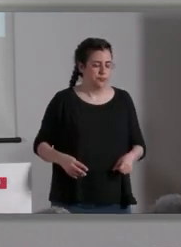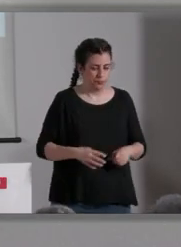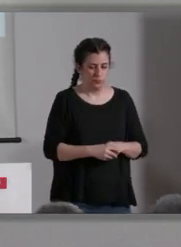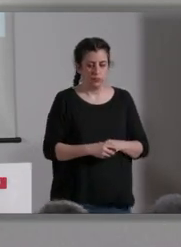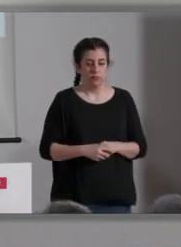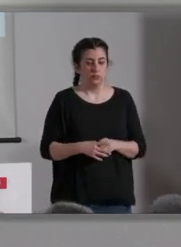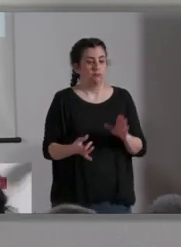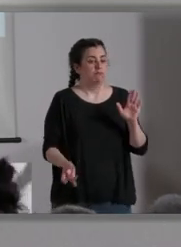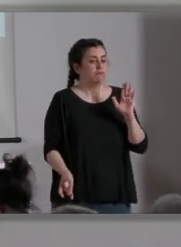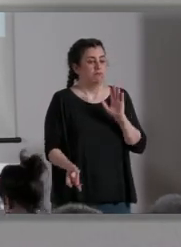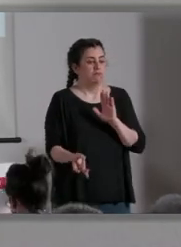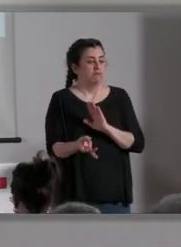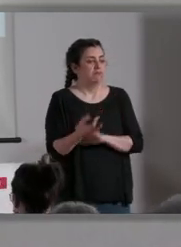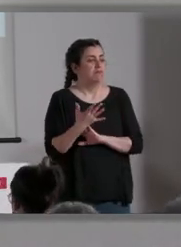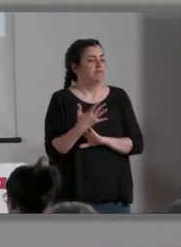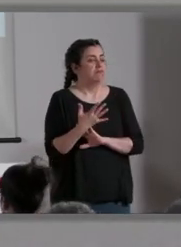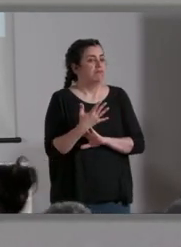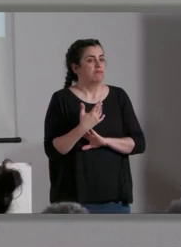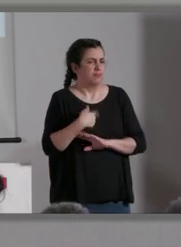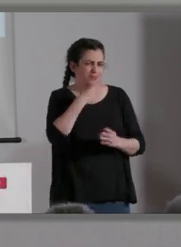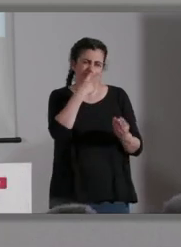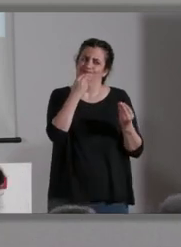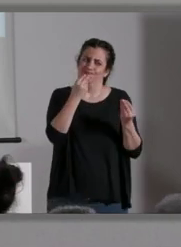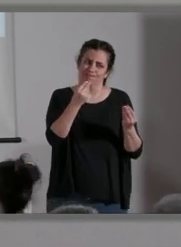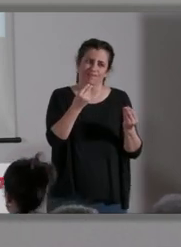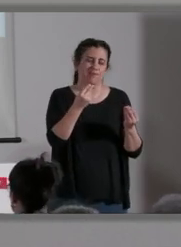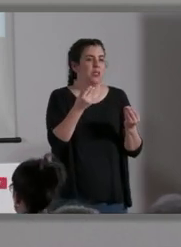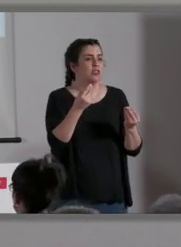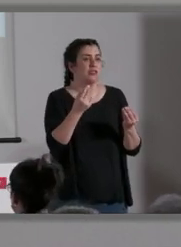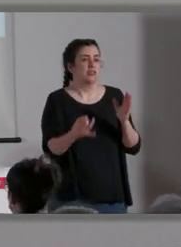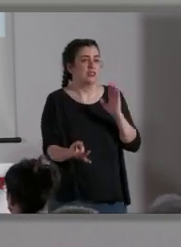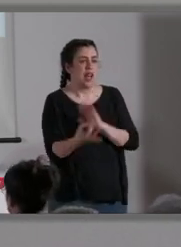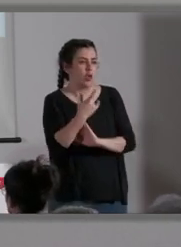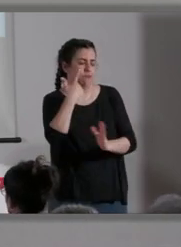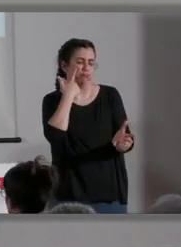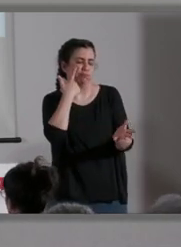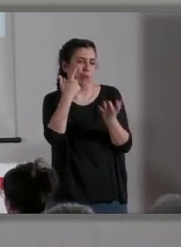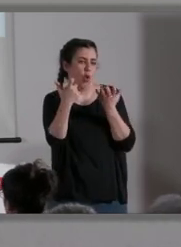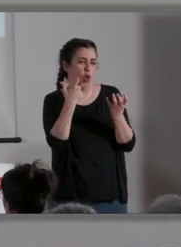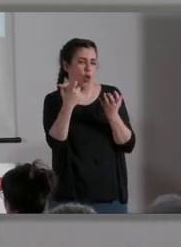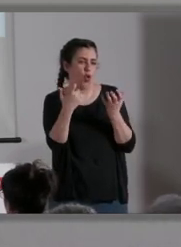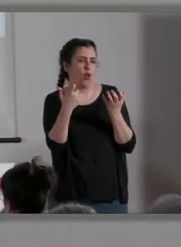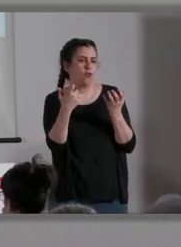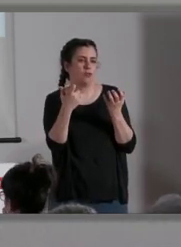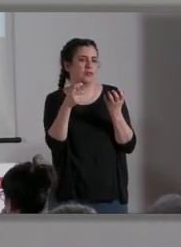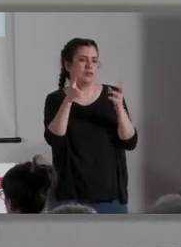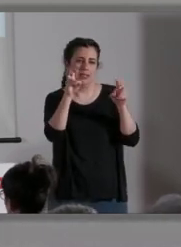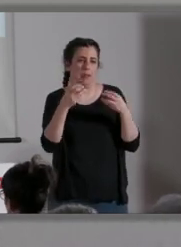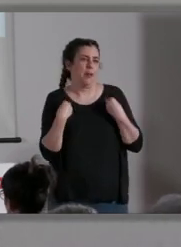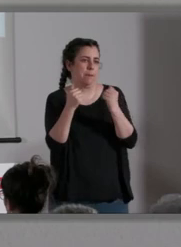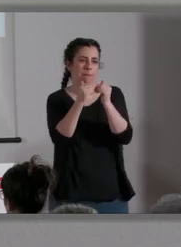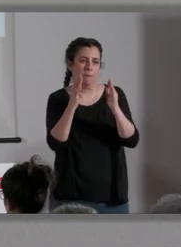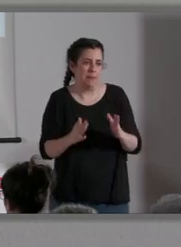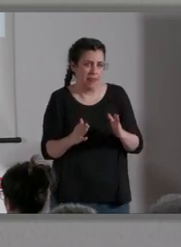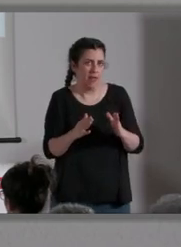Salió, bueno, ya lo intuíamos, pero salió de una manera muy marcada el problema a nivel de vivienda, a